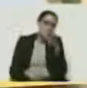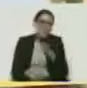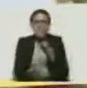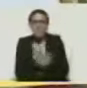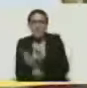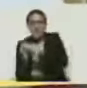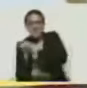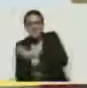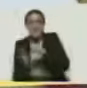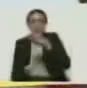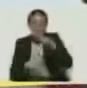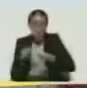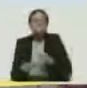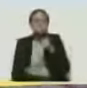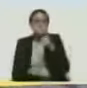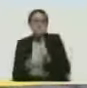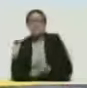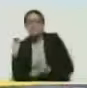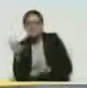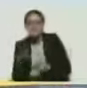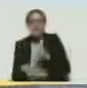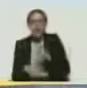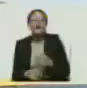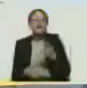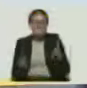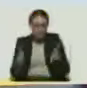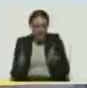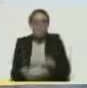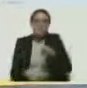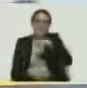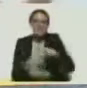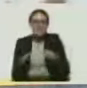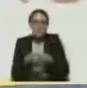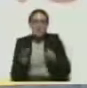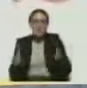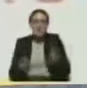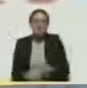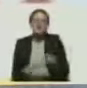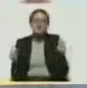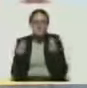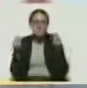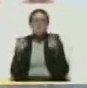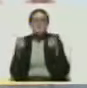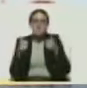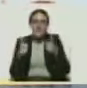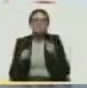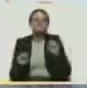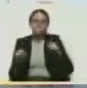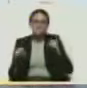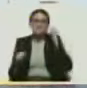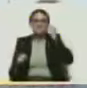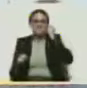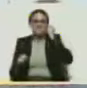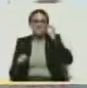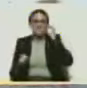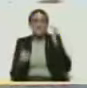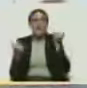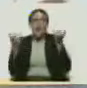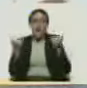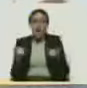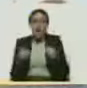pitcher, deja el juego ganando y ahora viene directamente de la profundidad del grito